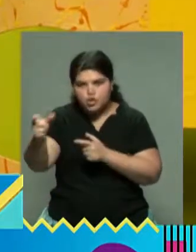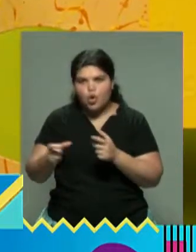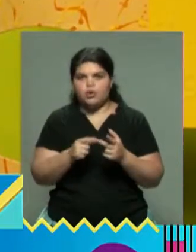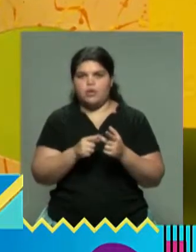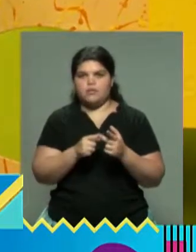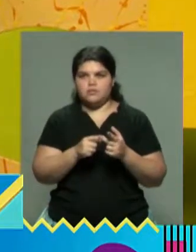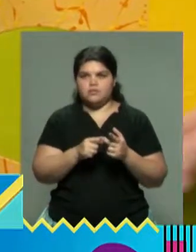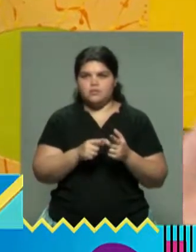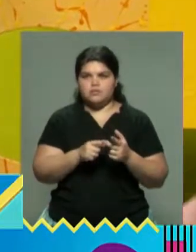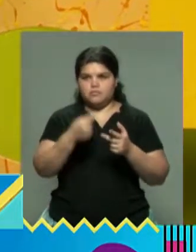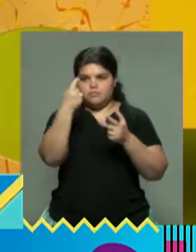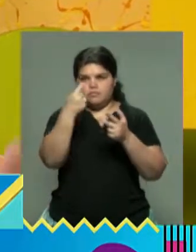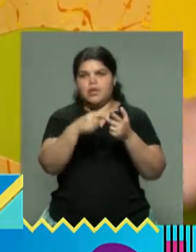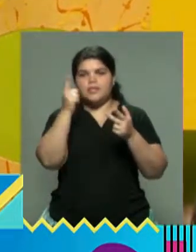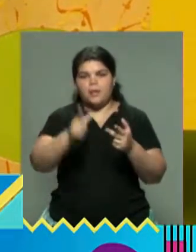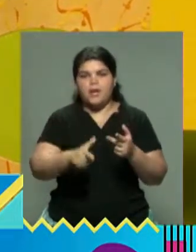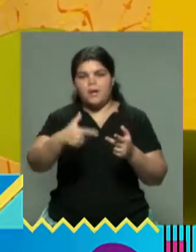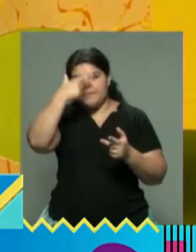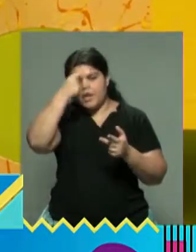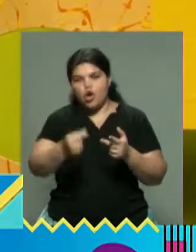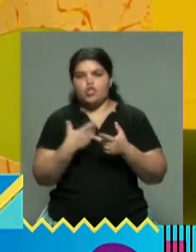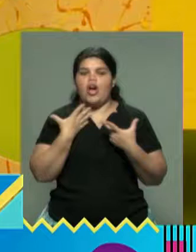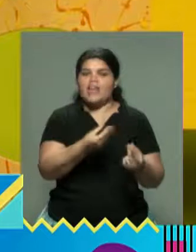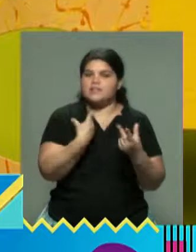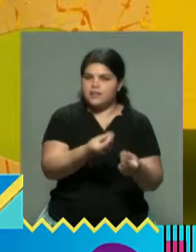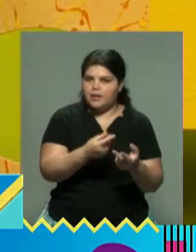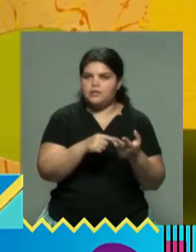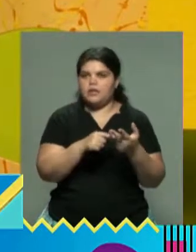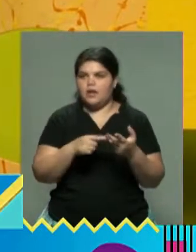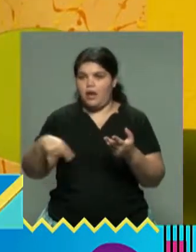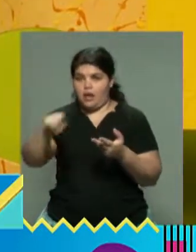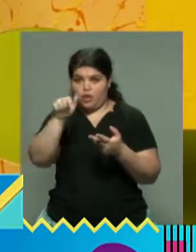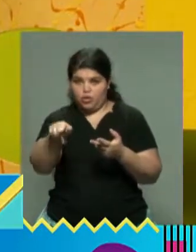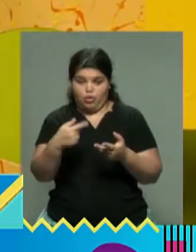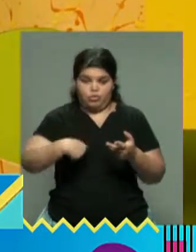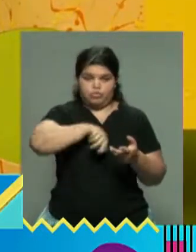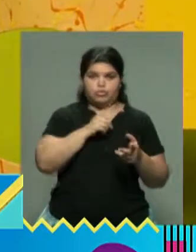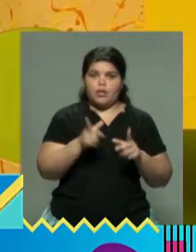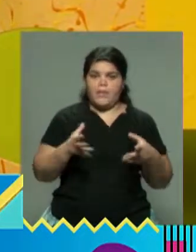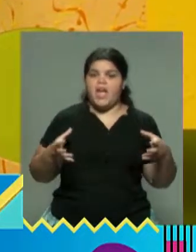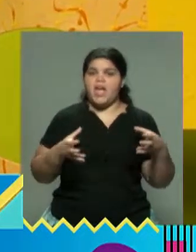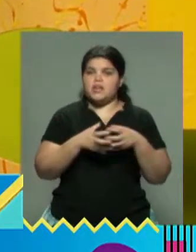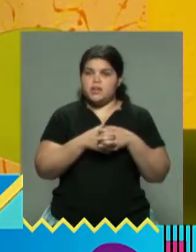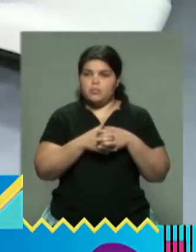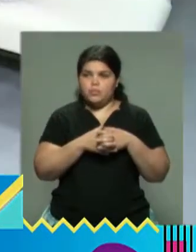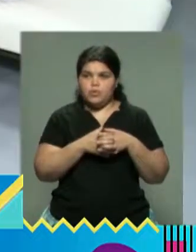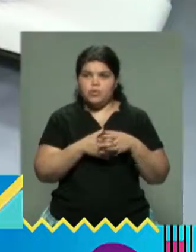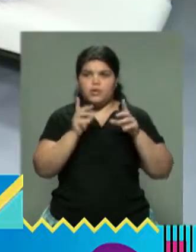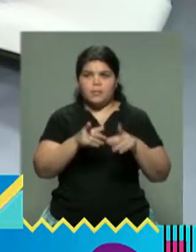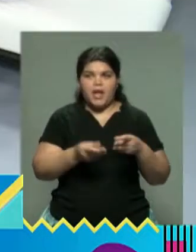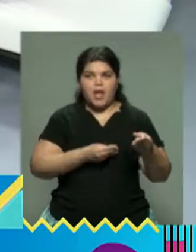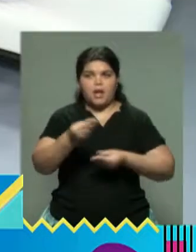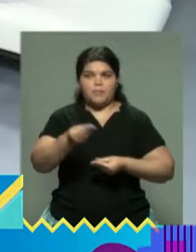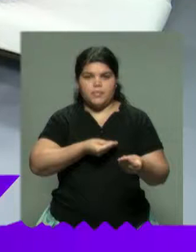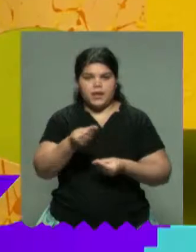de él, hay un piloto, tiene asistentes, en el caso nuestro también hay todo un equipo y en lo de ustedes hay toda una empresa, o